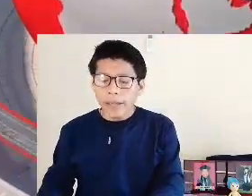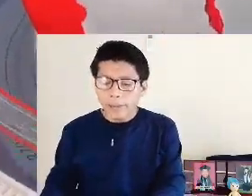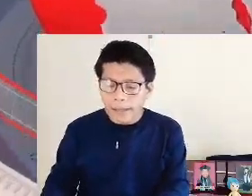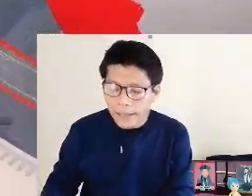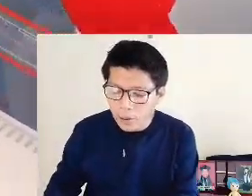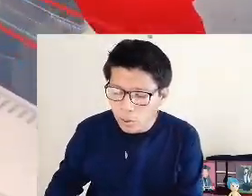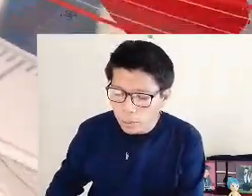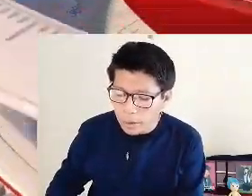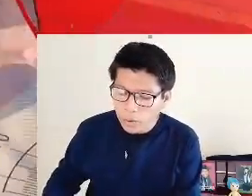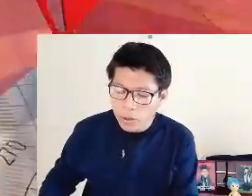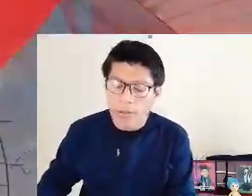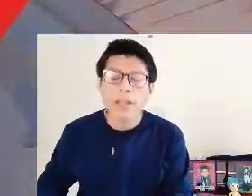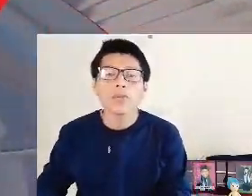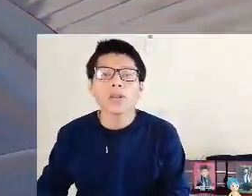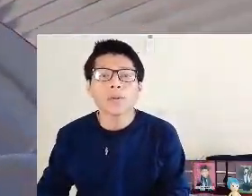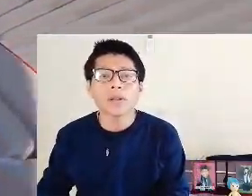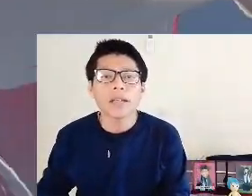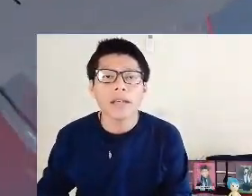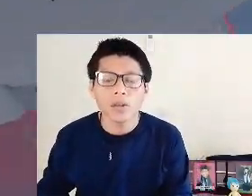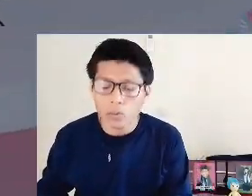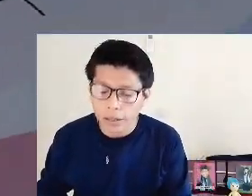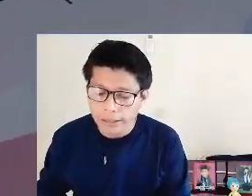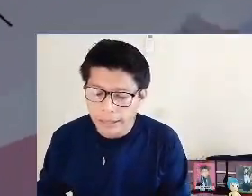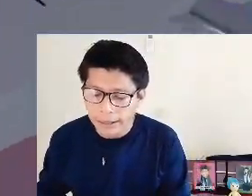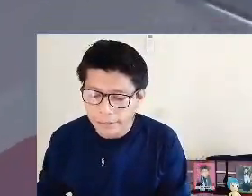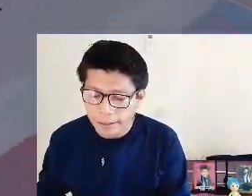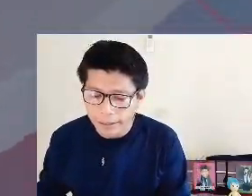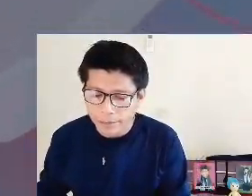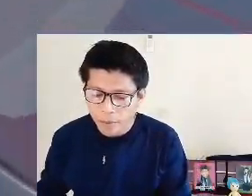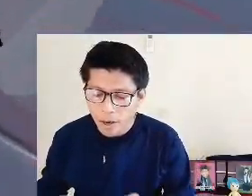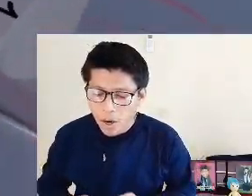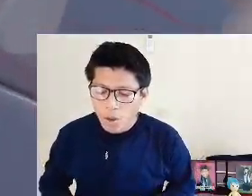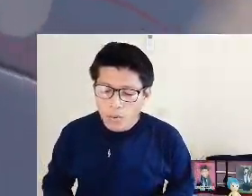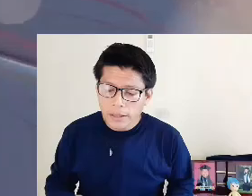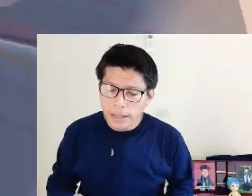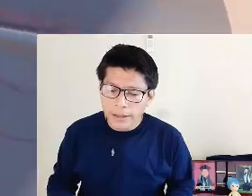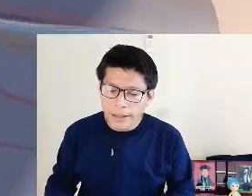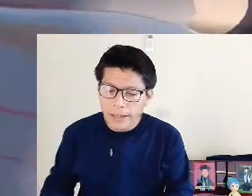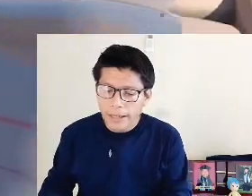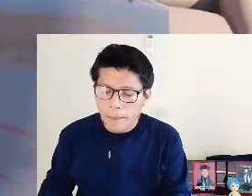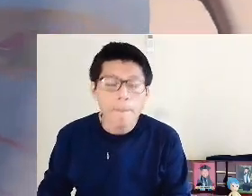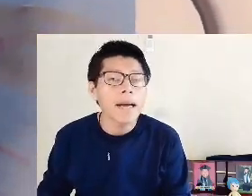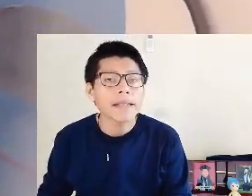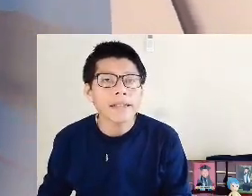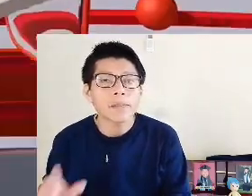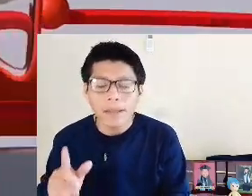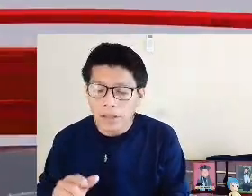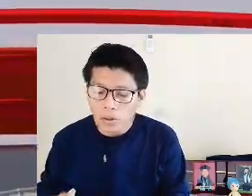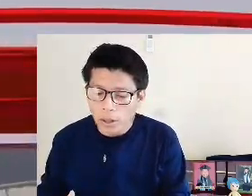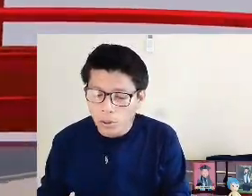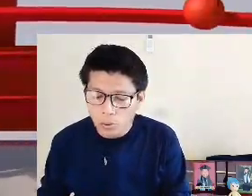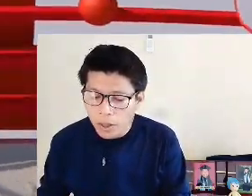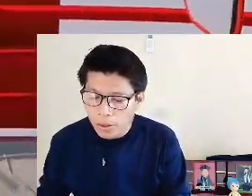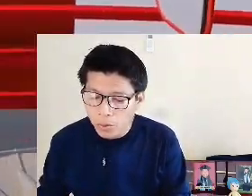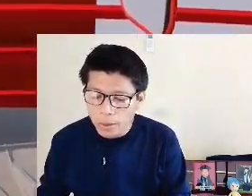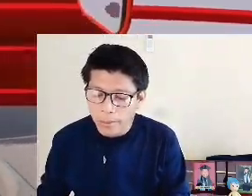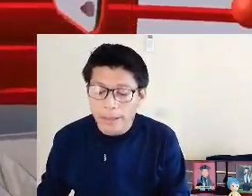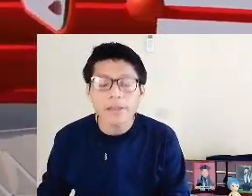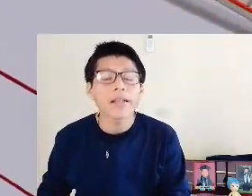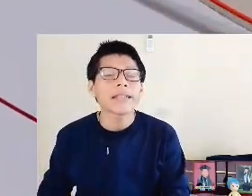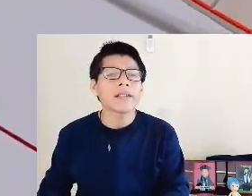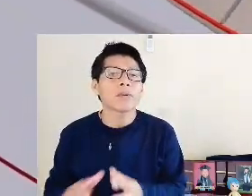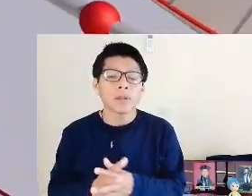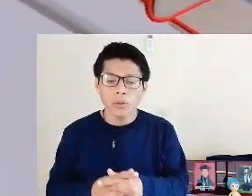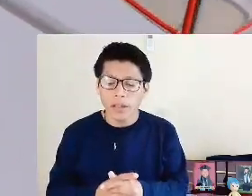y amigas mexicanos y empezamos tabasqueños Espero que tengan un excelente un excelente martes 22 de agosto del año